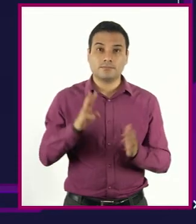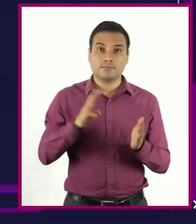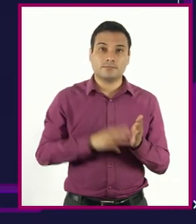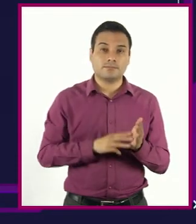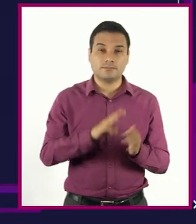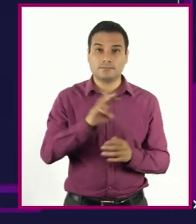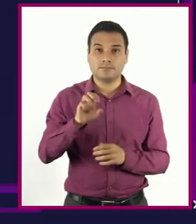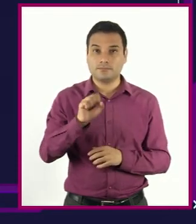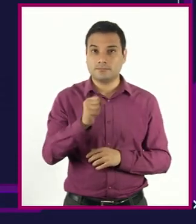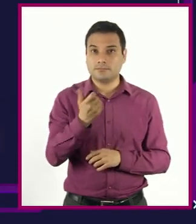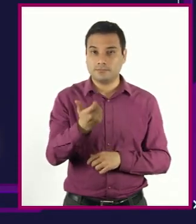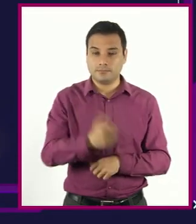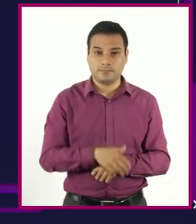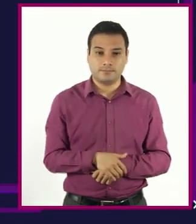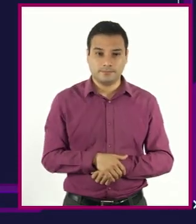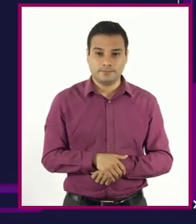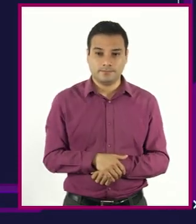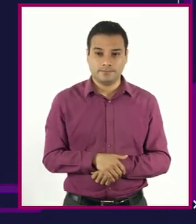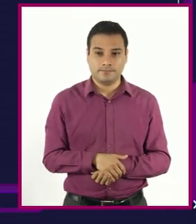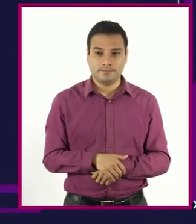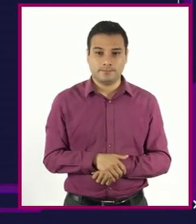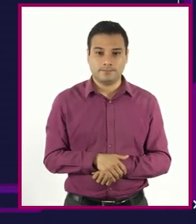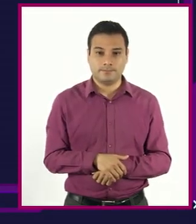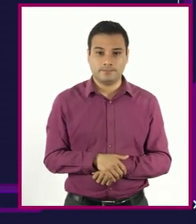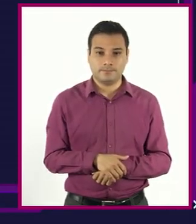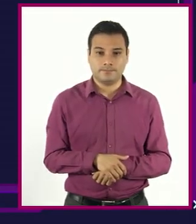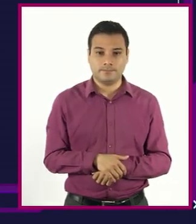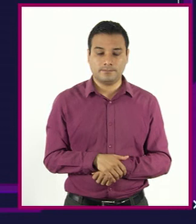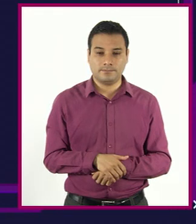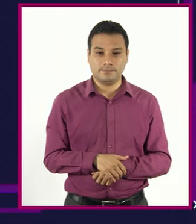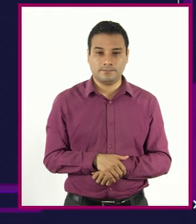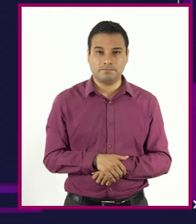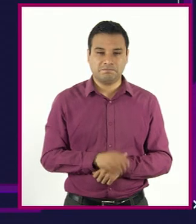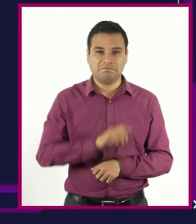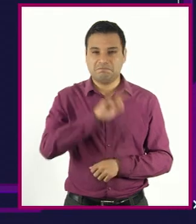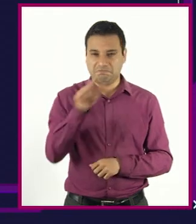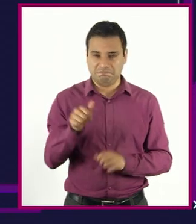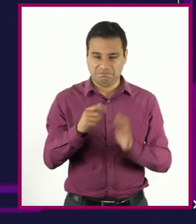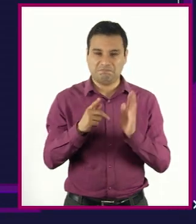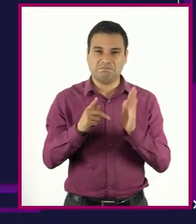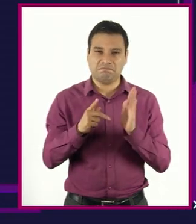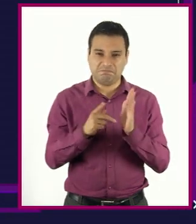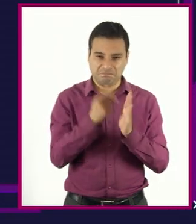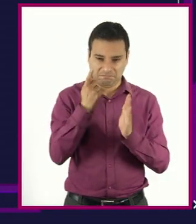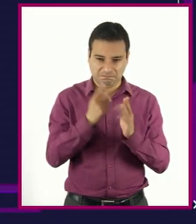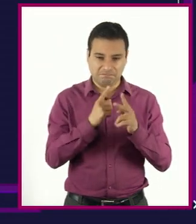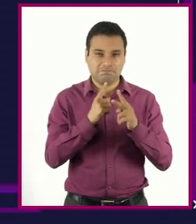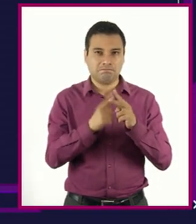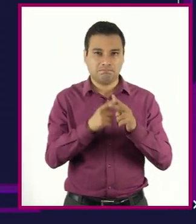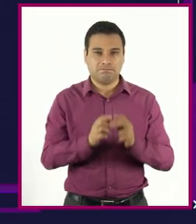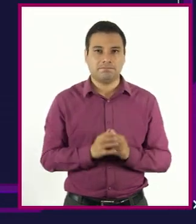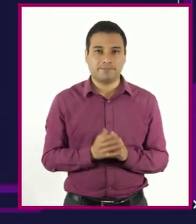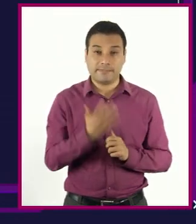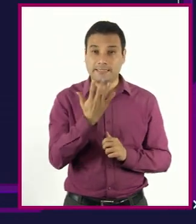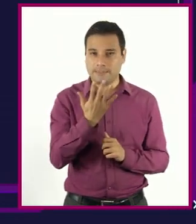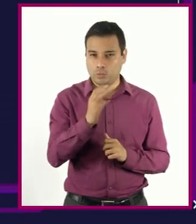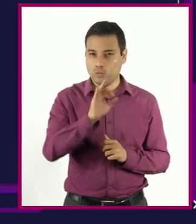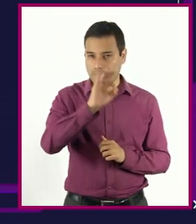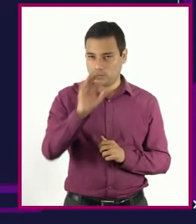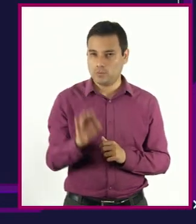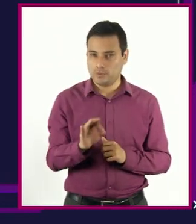pesos. Se repite la estrategia con esta última cantidad y ahora se obtiene el